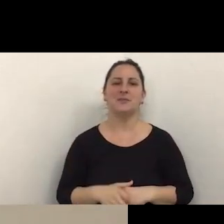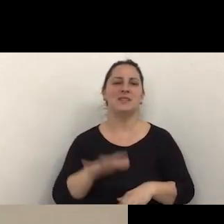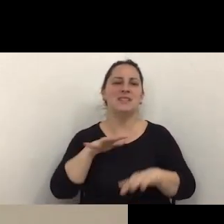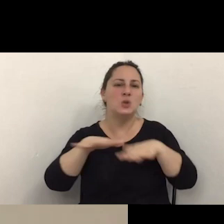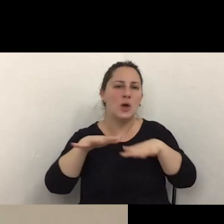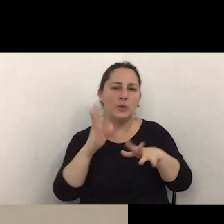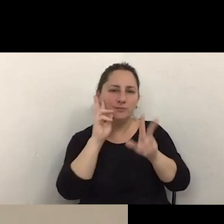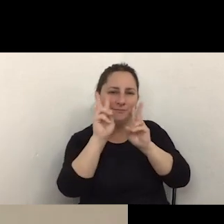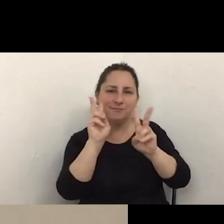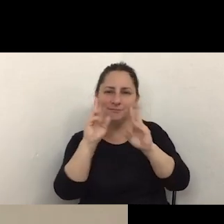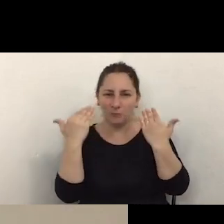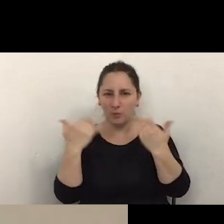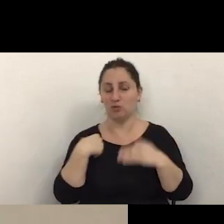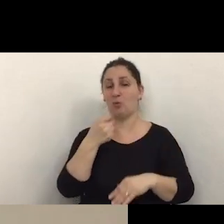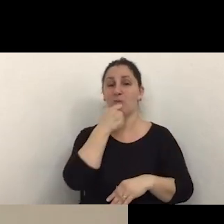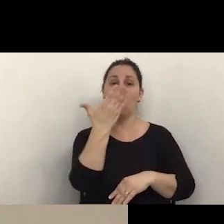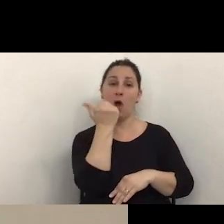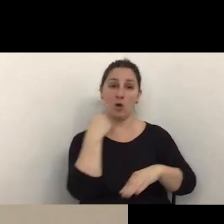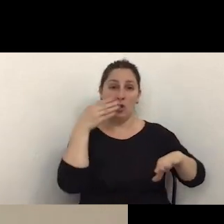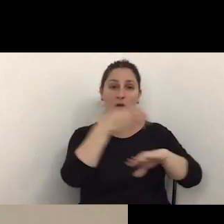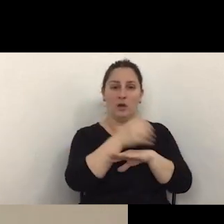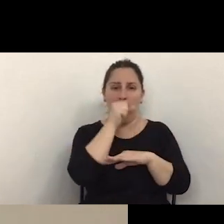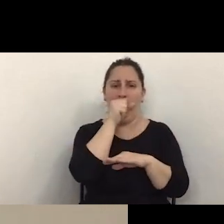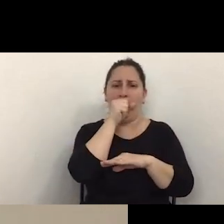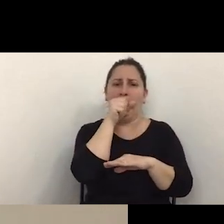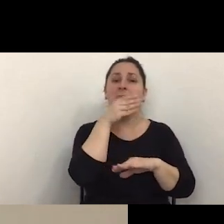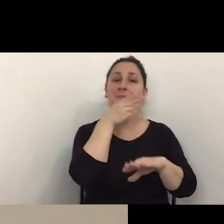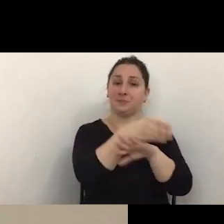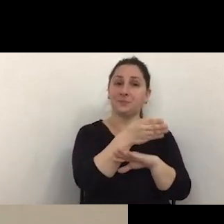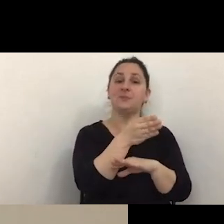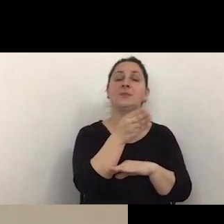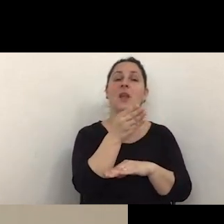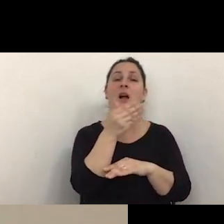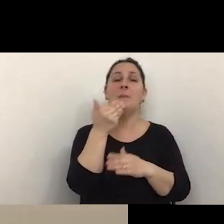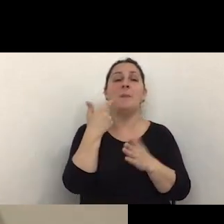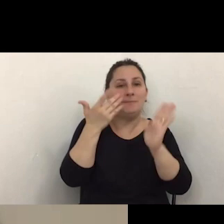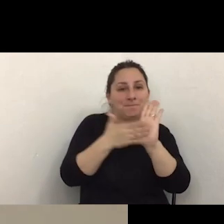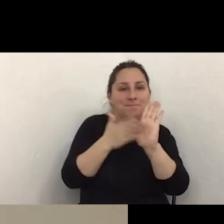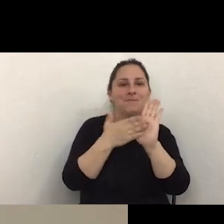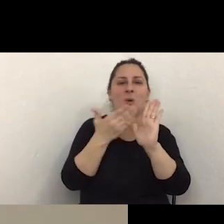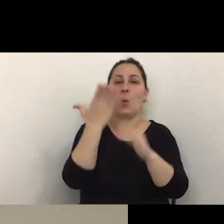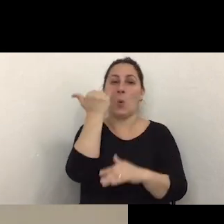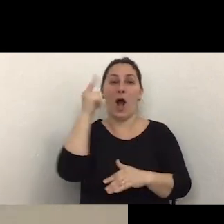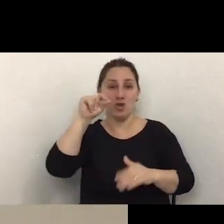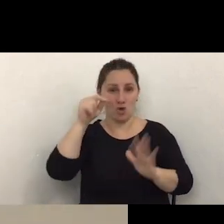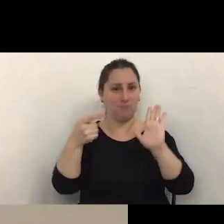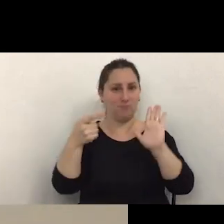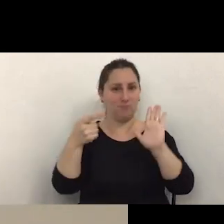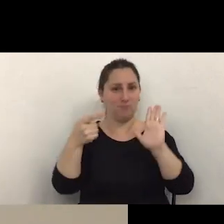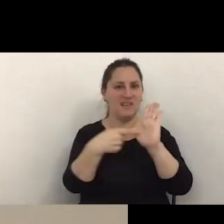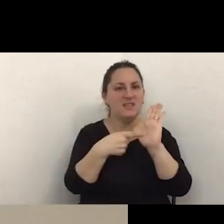visualizar, o sea, que yo vaya al banco, si bien, otra vez, si bien las acreditaciones bancarias está establecida como